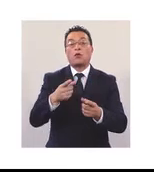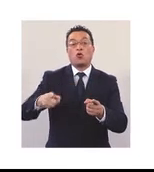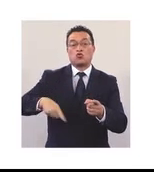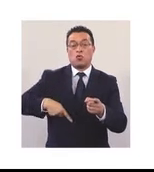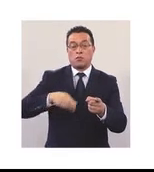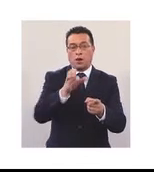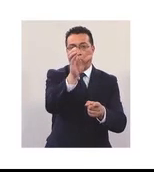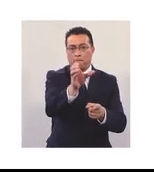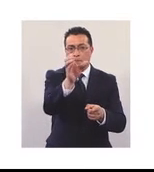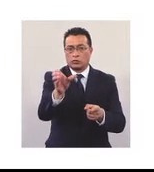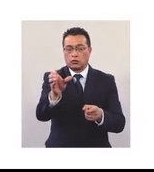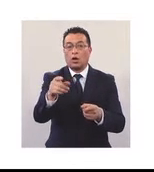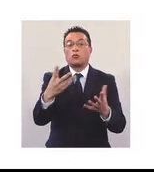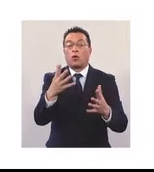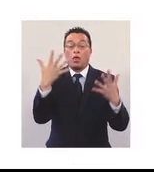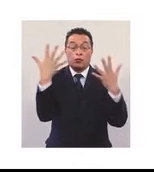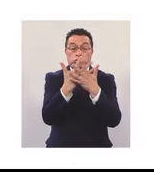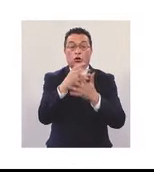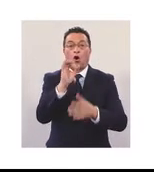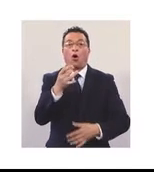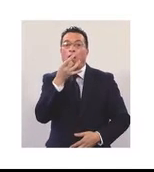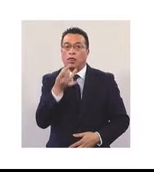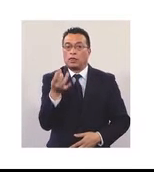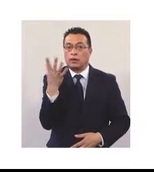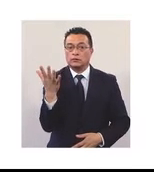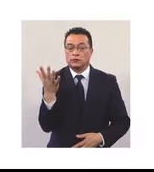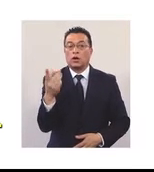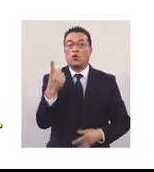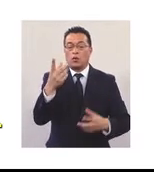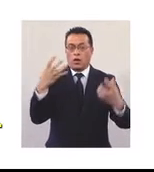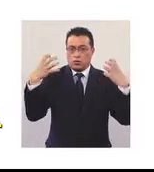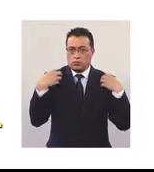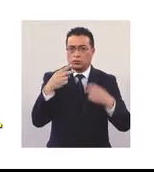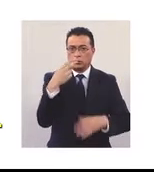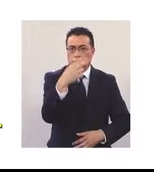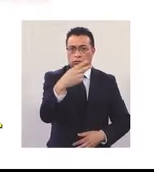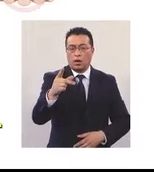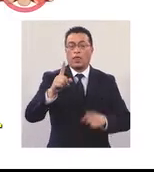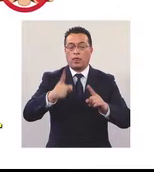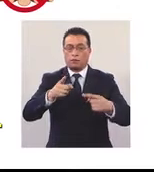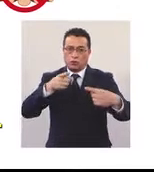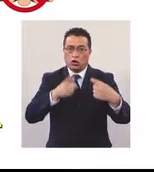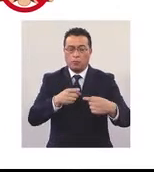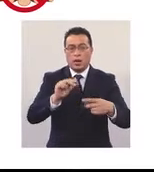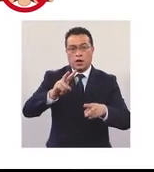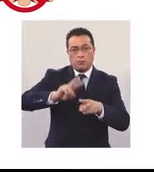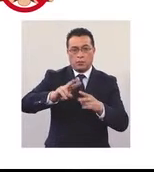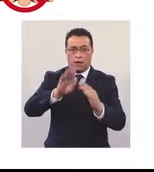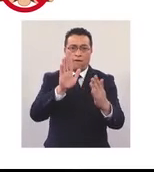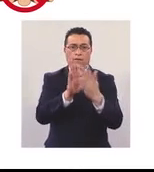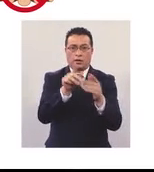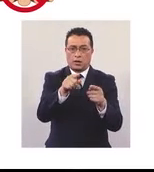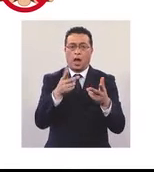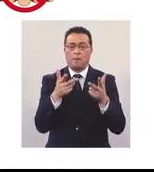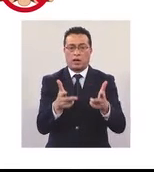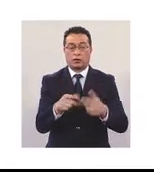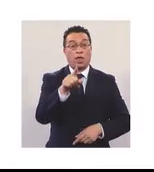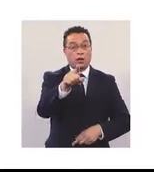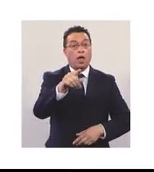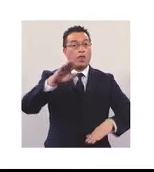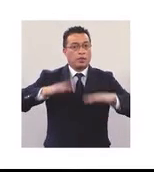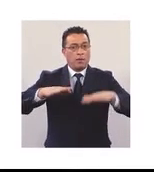son provocados por las personas, ya sea por descuido o de forma intencional. Una conducta responsable nos permite combatir y estar preparados frente a esta